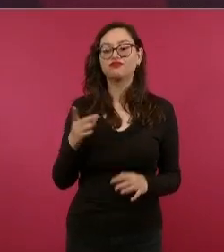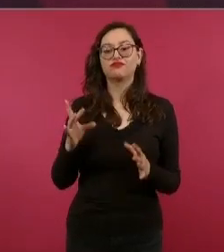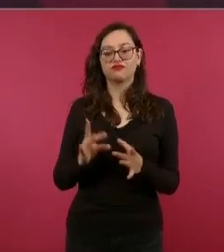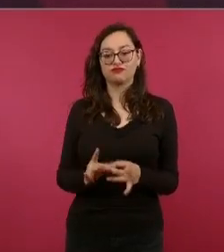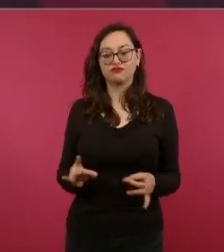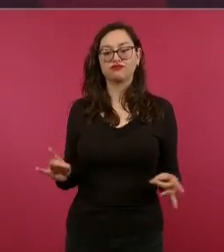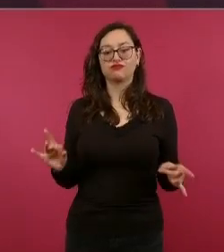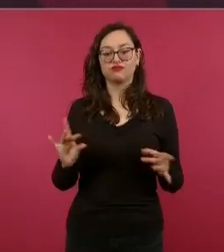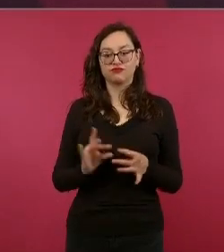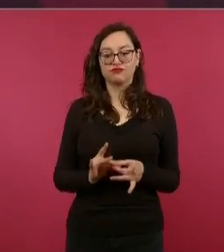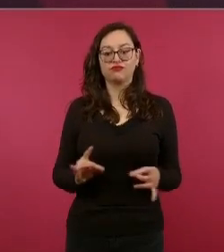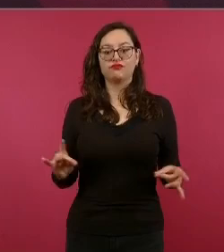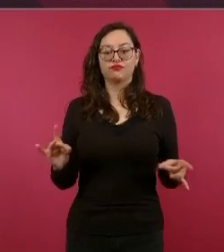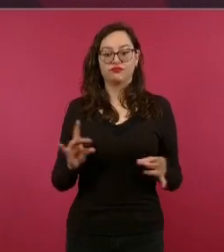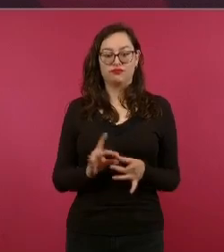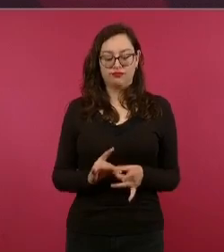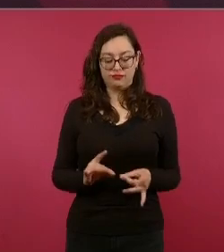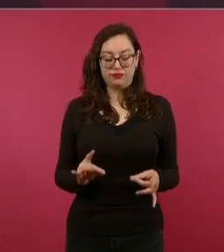de que